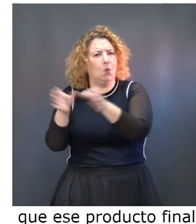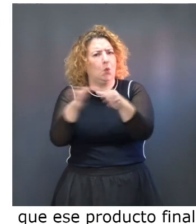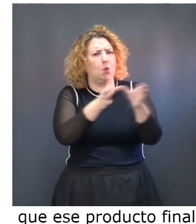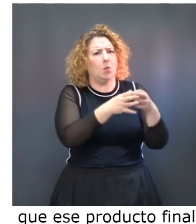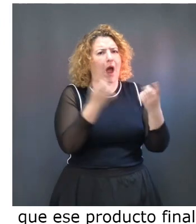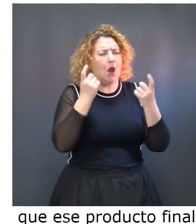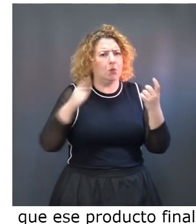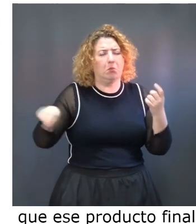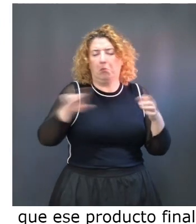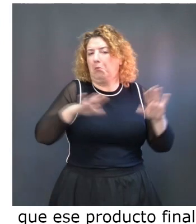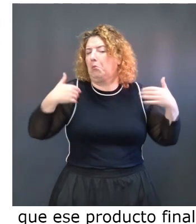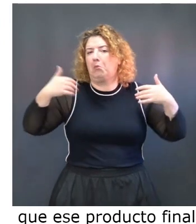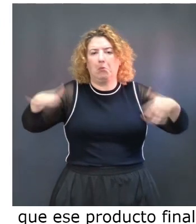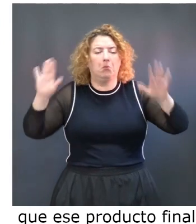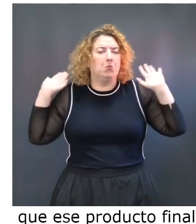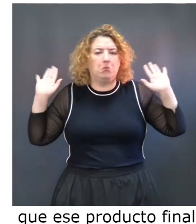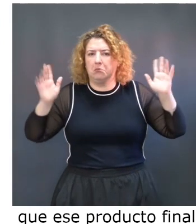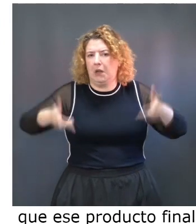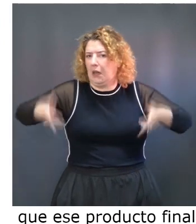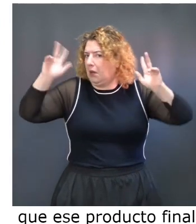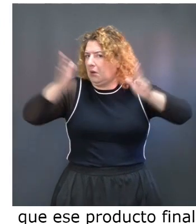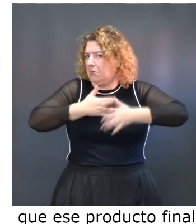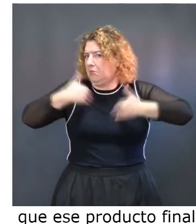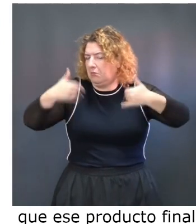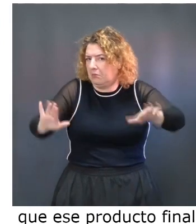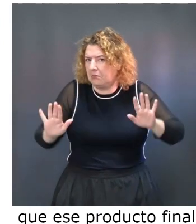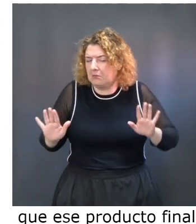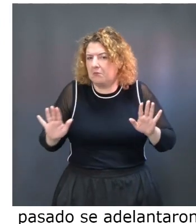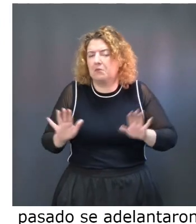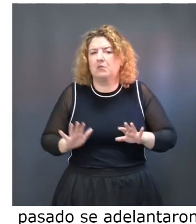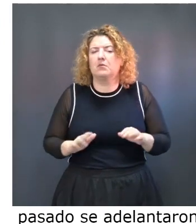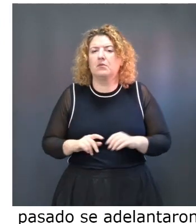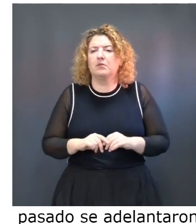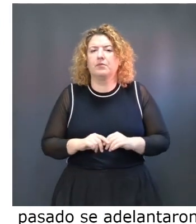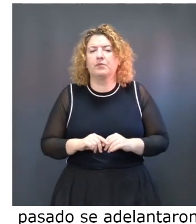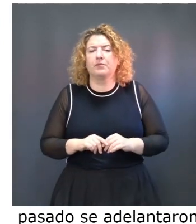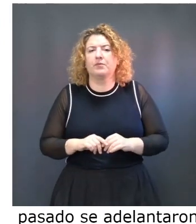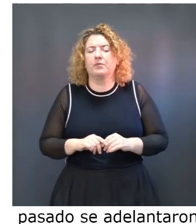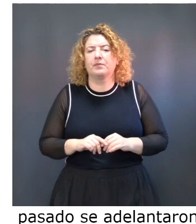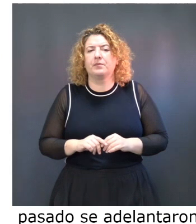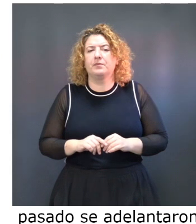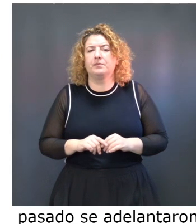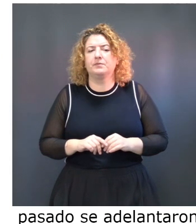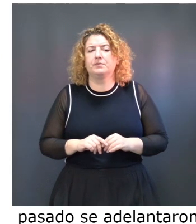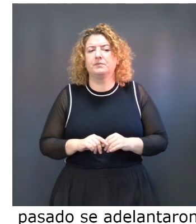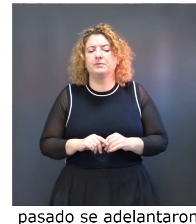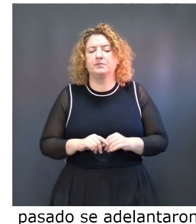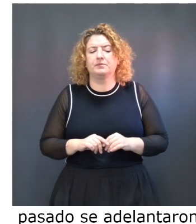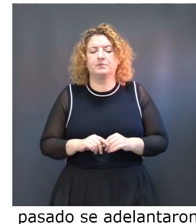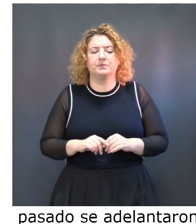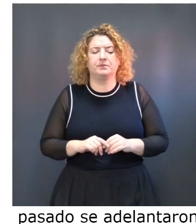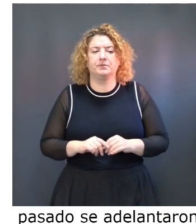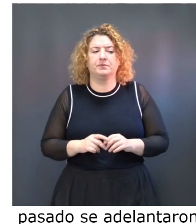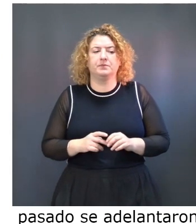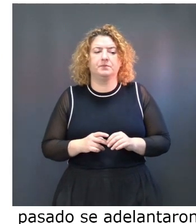de alumnos. Yo les dejaba pues bastante libertad para que lo hicieran a través de cualquier medio y para cualquier medio, y